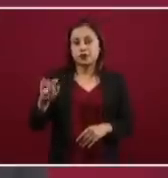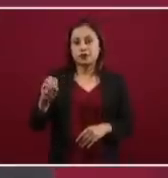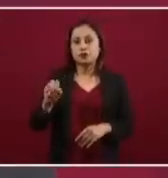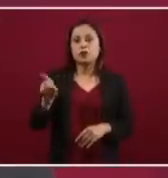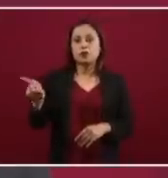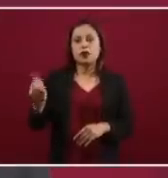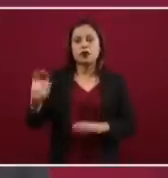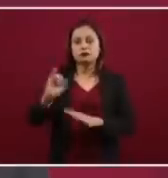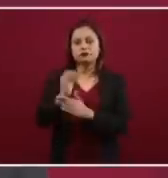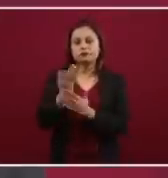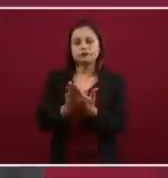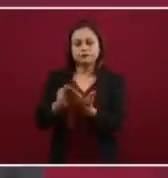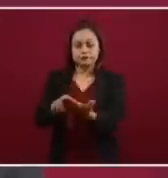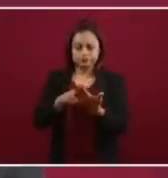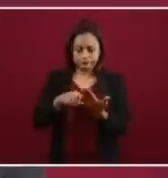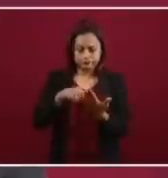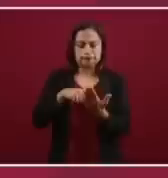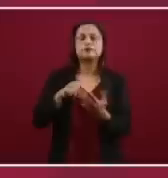información